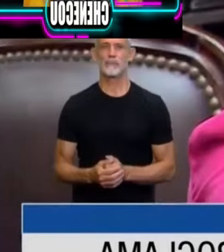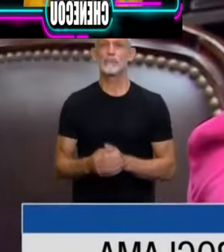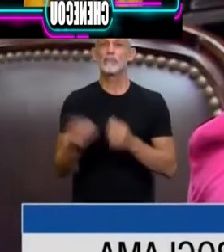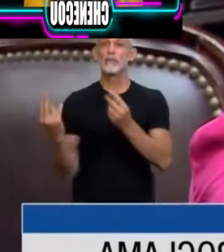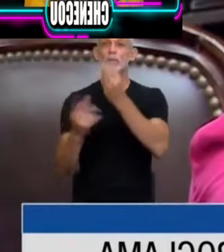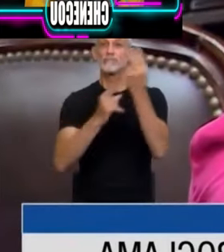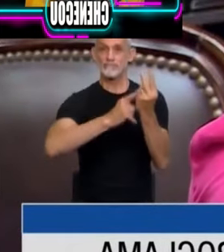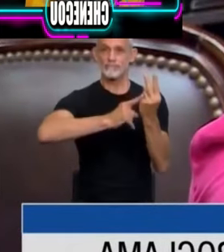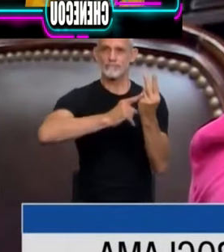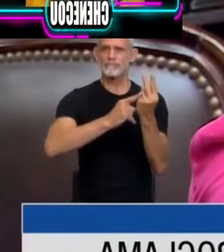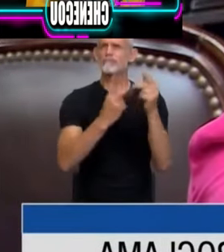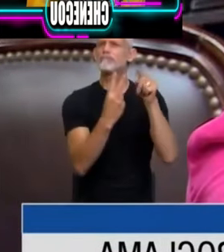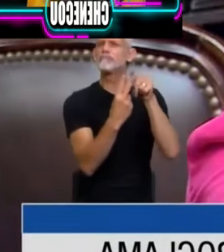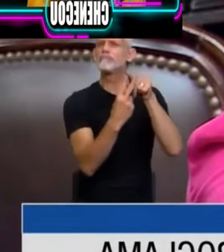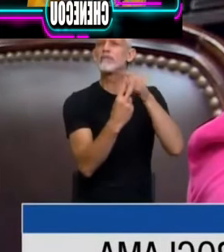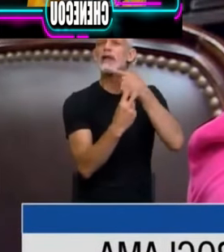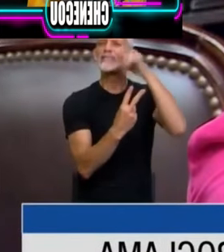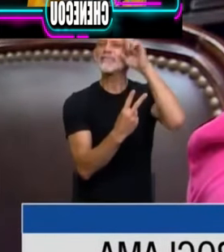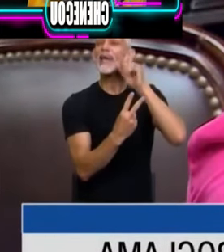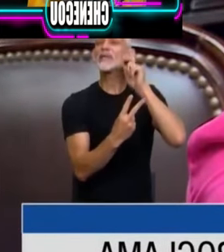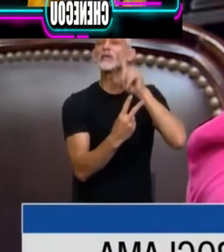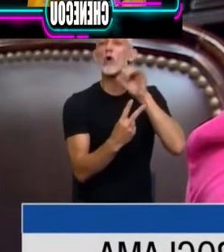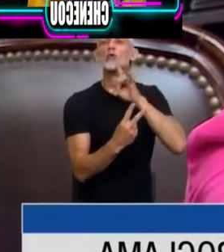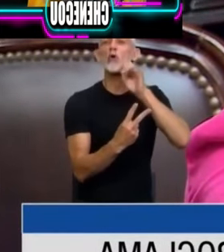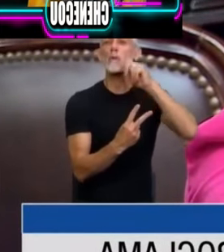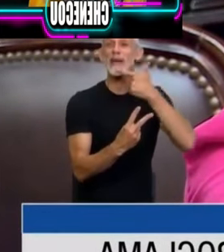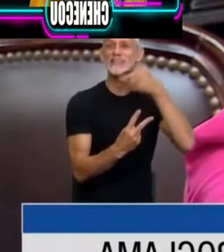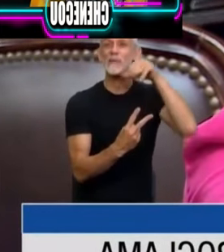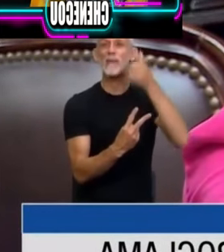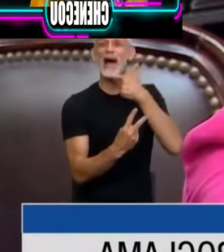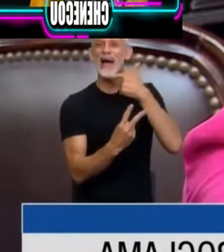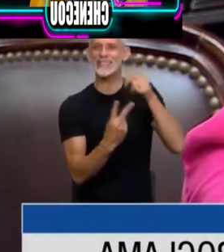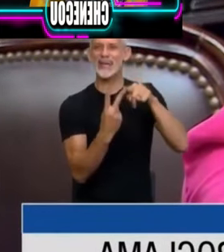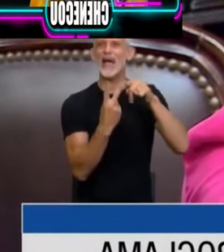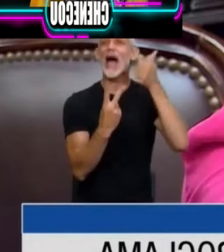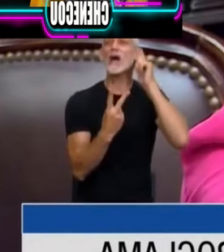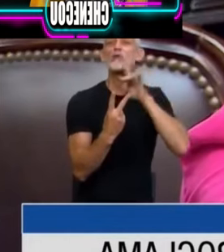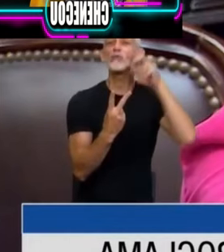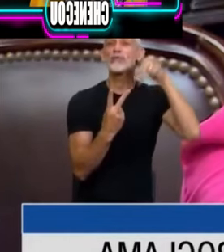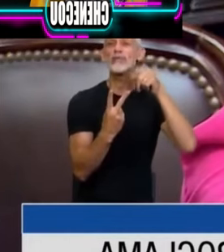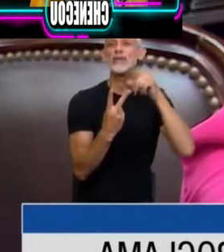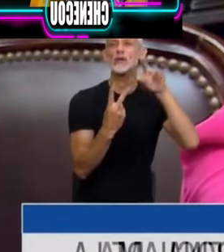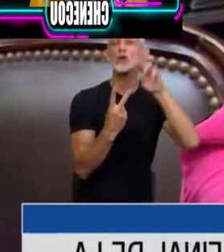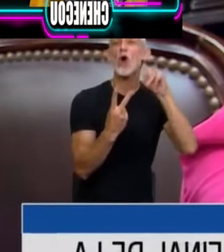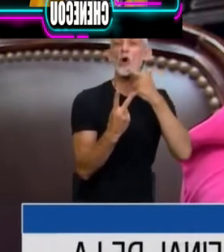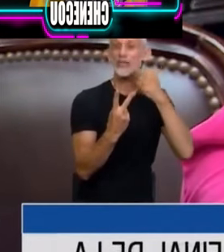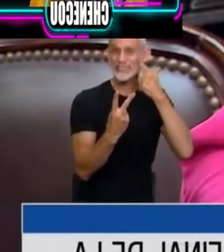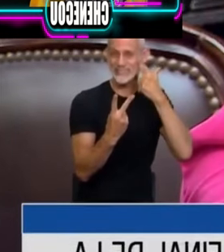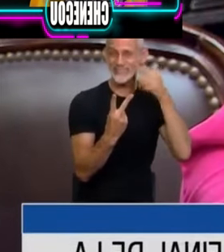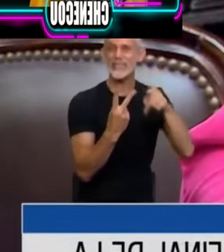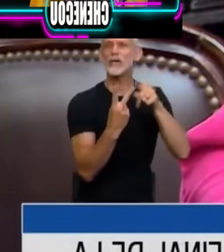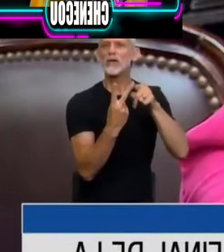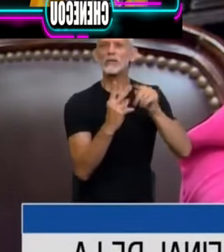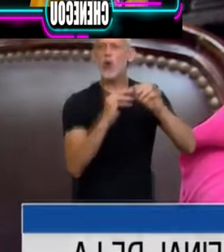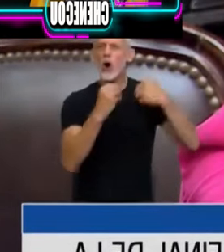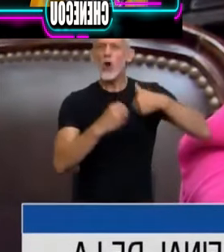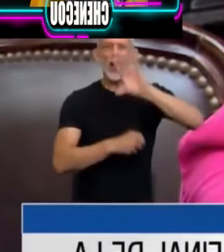La fórmula integrada por Sergio Tomás Massa y Agustín Oscar Rossi ha obtenido en todo el